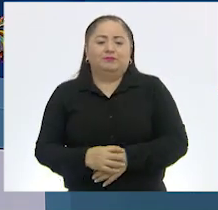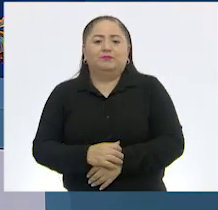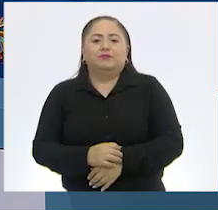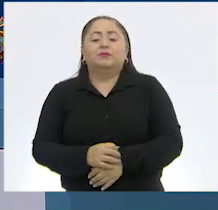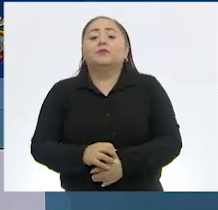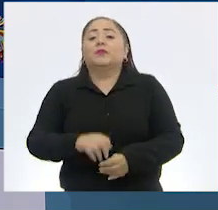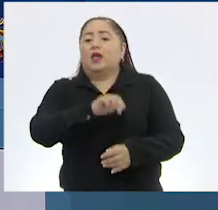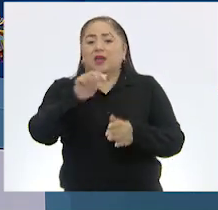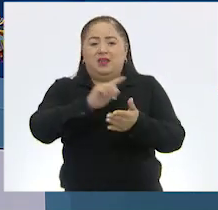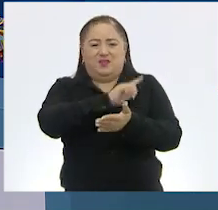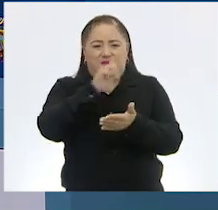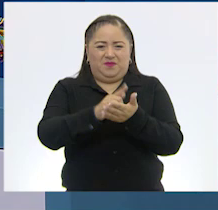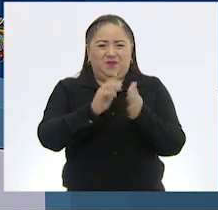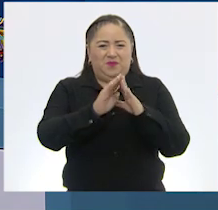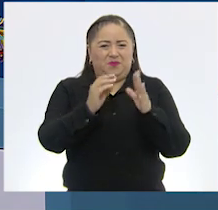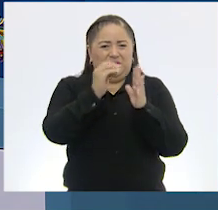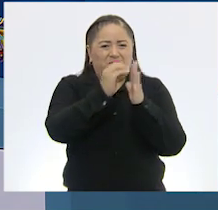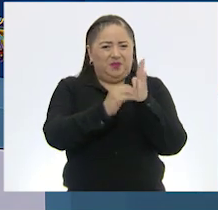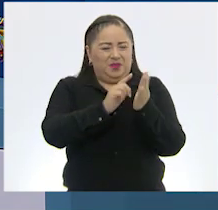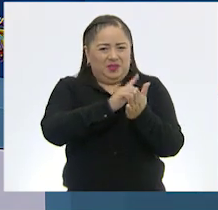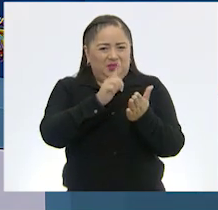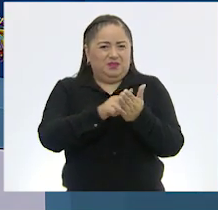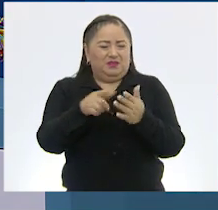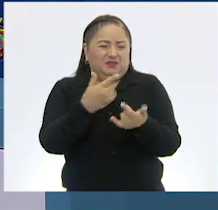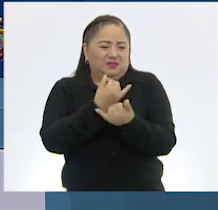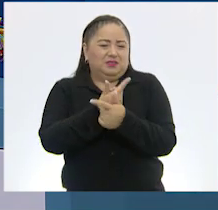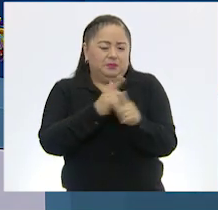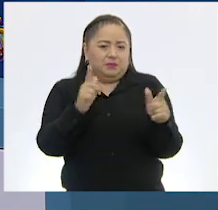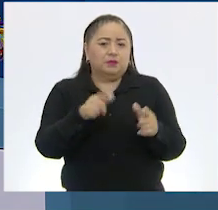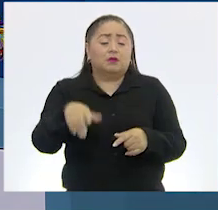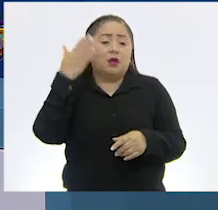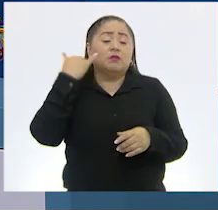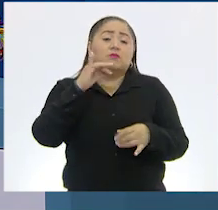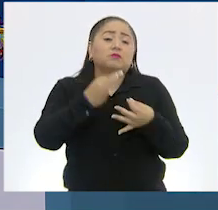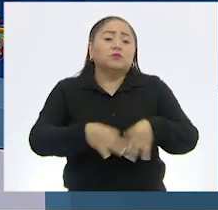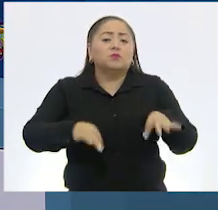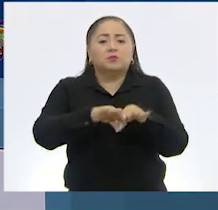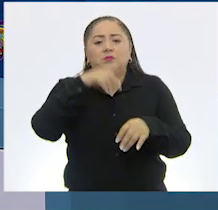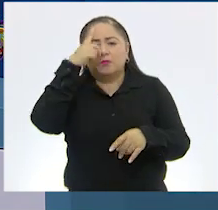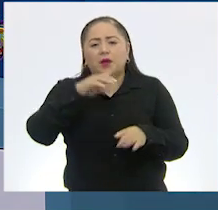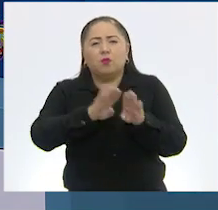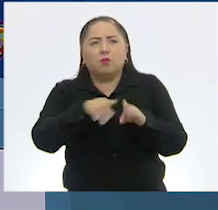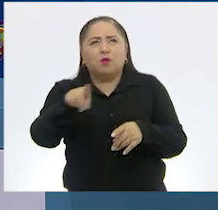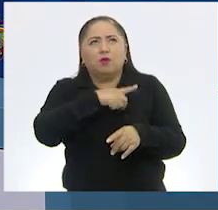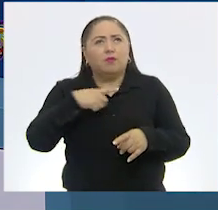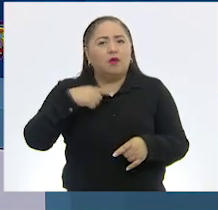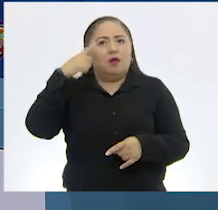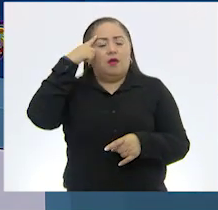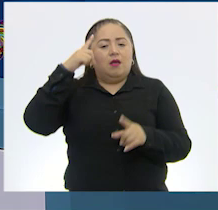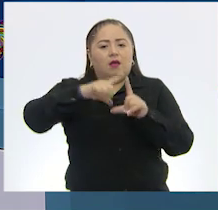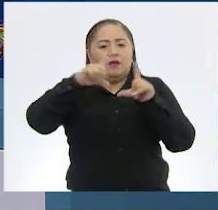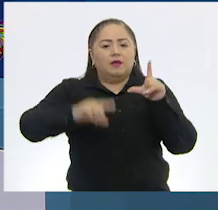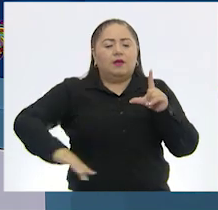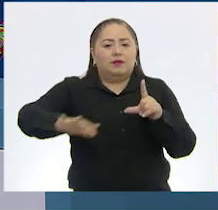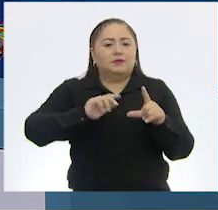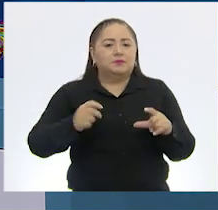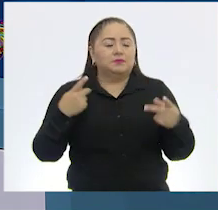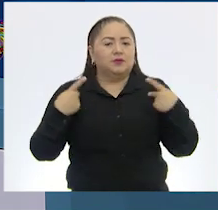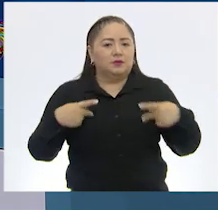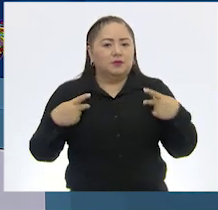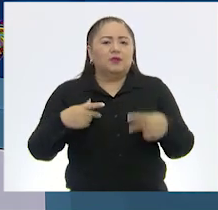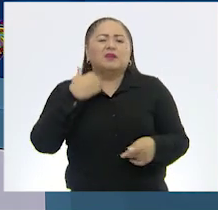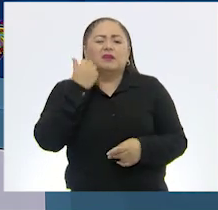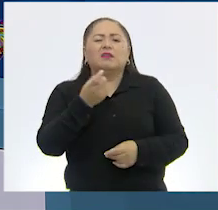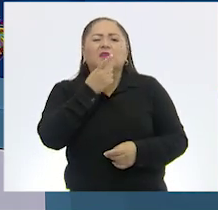los reformadores liberales de la educación, la formación cívica era fundamental para crear una conciencia nacional entre la población,